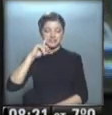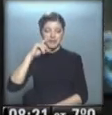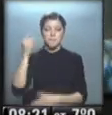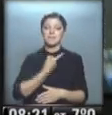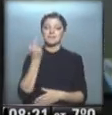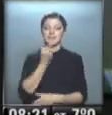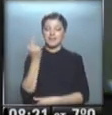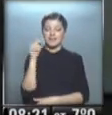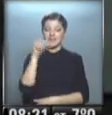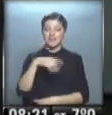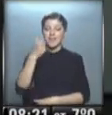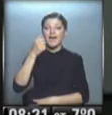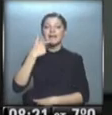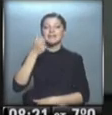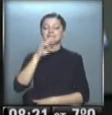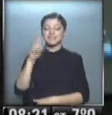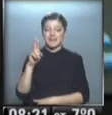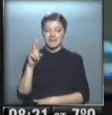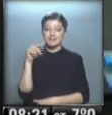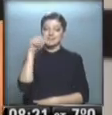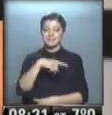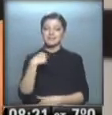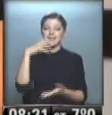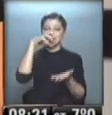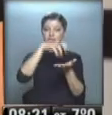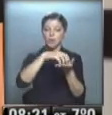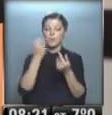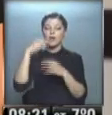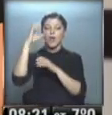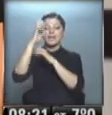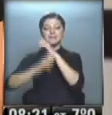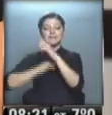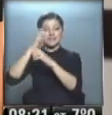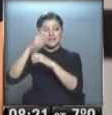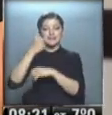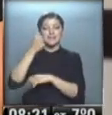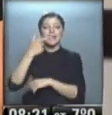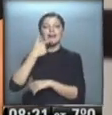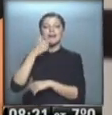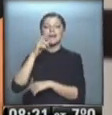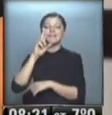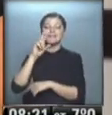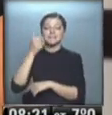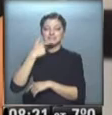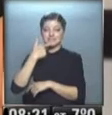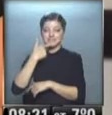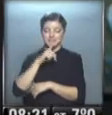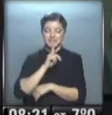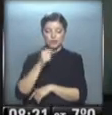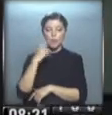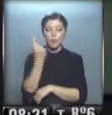la empresa estatal de telecomunicaciones, porque se hizo una prueba del satélite ARSAT 1 y queremos saber, bueno, cuáles fueron los